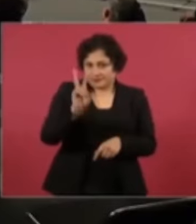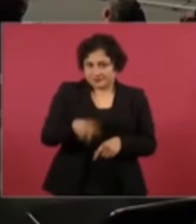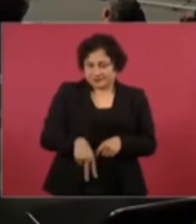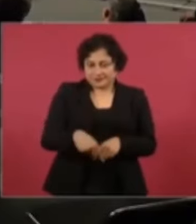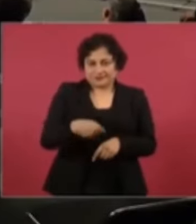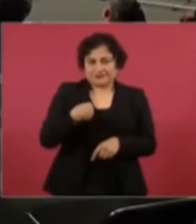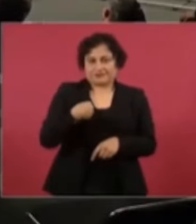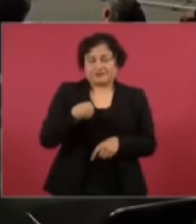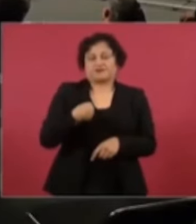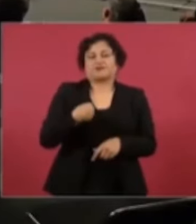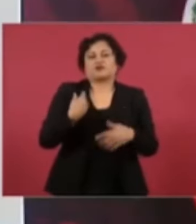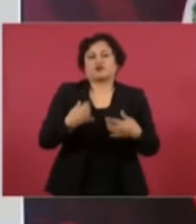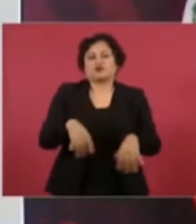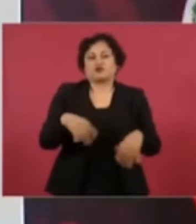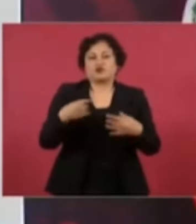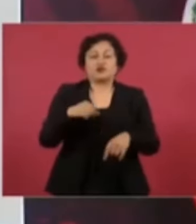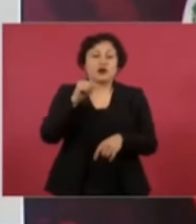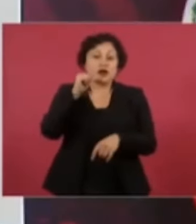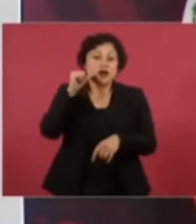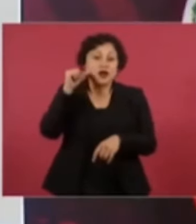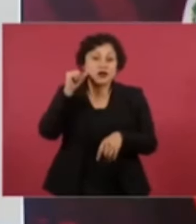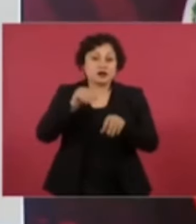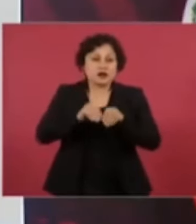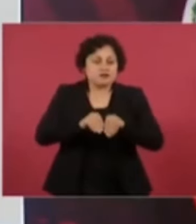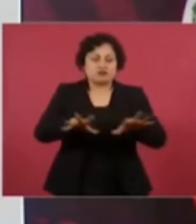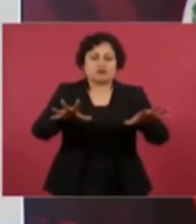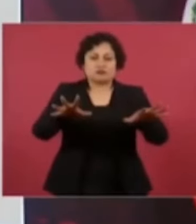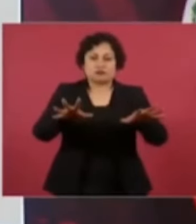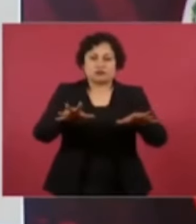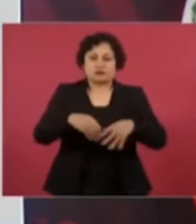las redes, ¿sí? No voy a decir